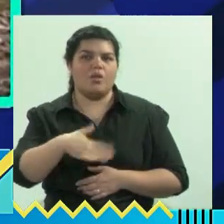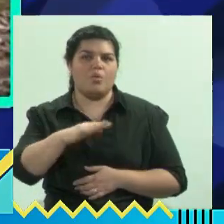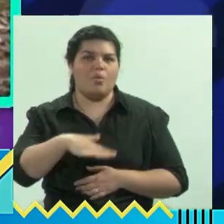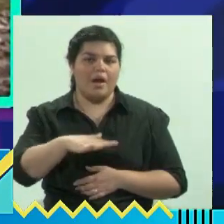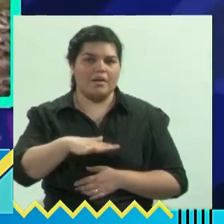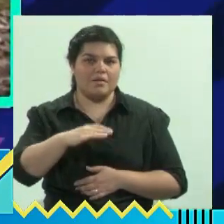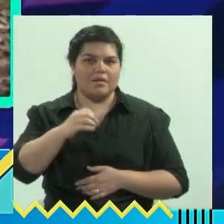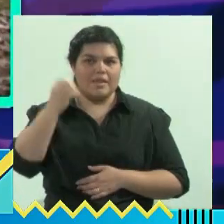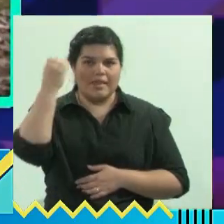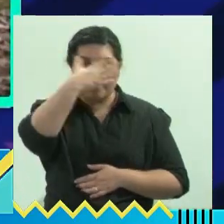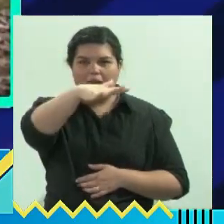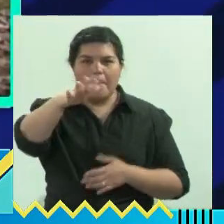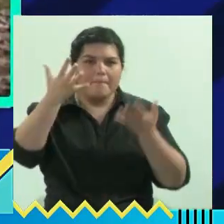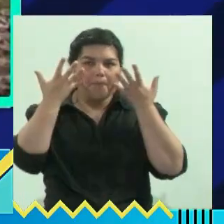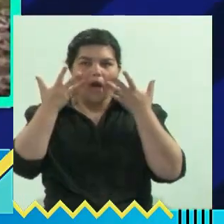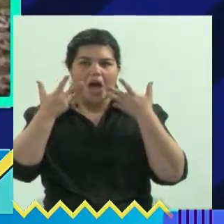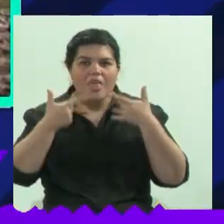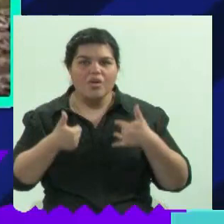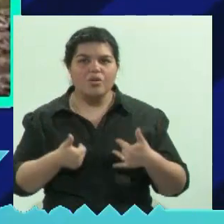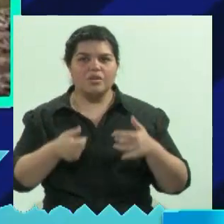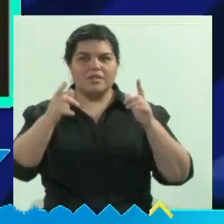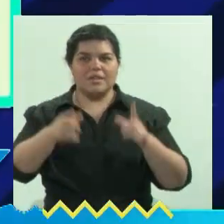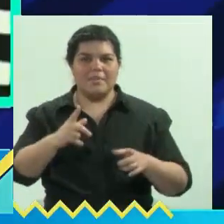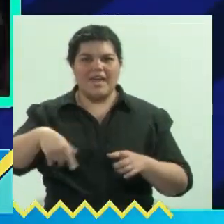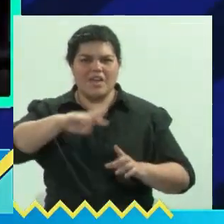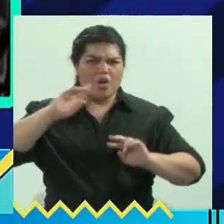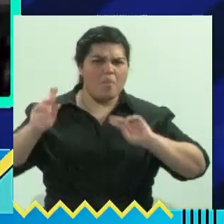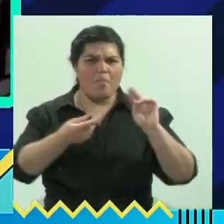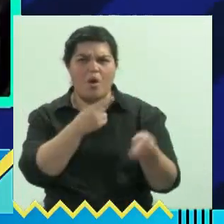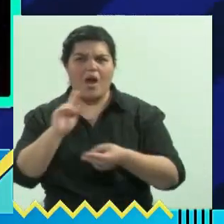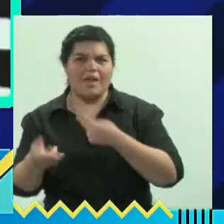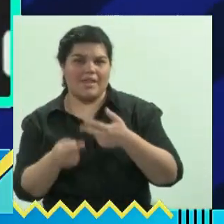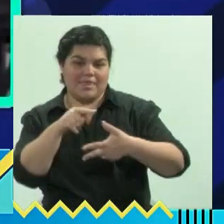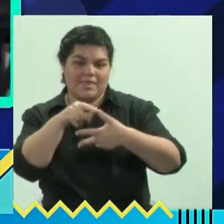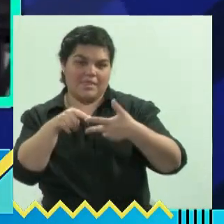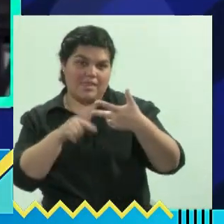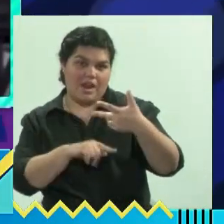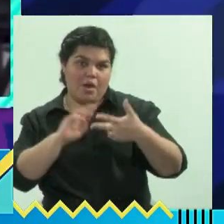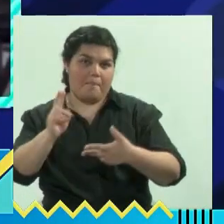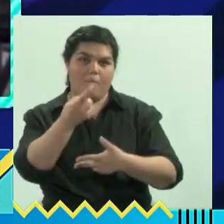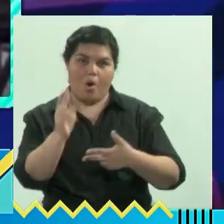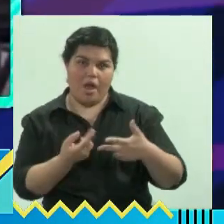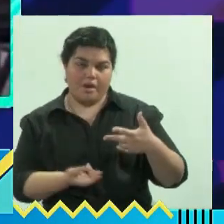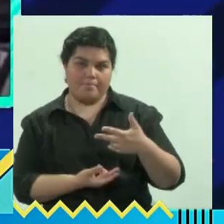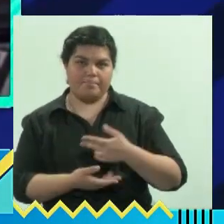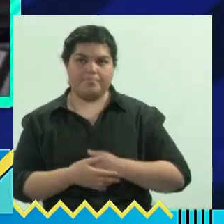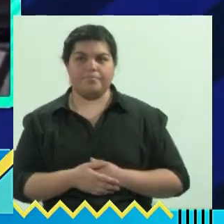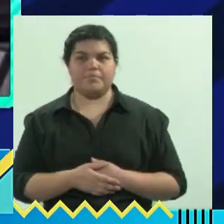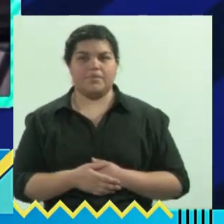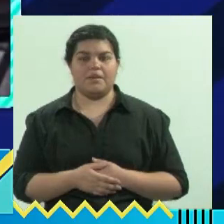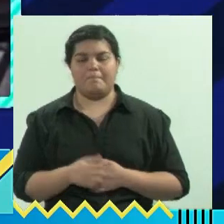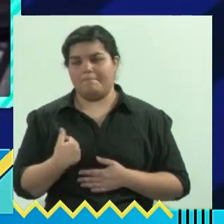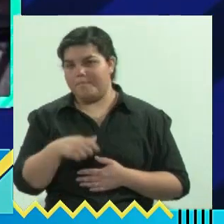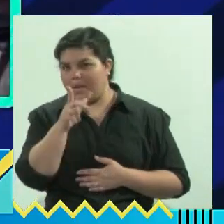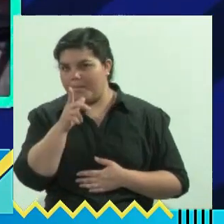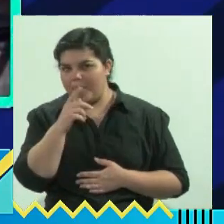desaparecen en ese descampado, sino que además fallecen en condiciones trágicas los 3 chicos. Yo creo que en un futuro cercano